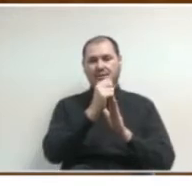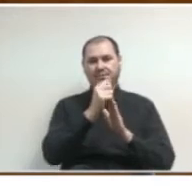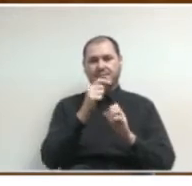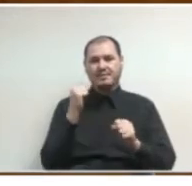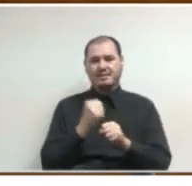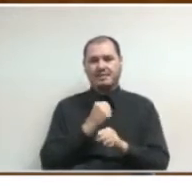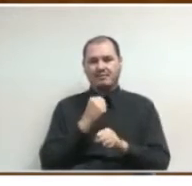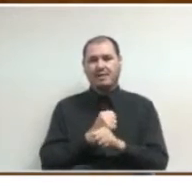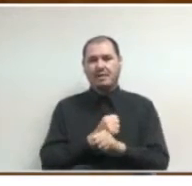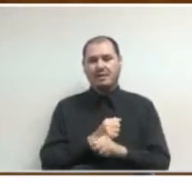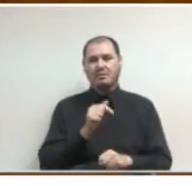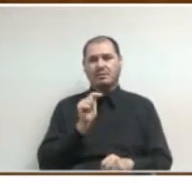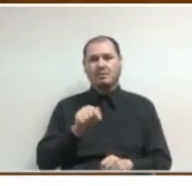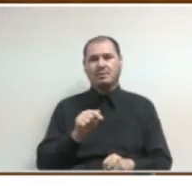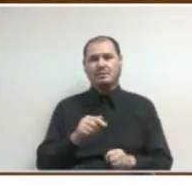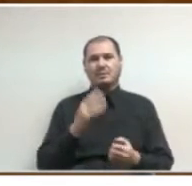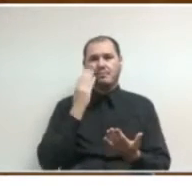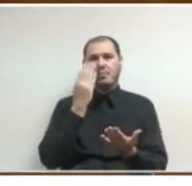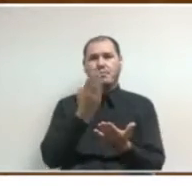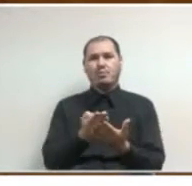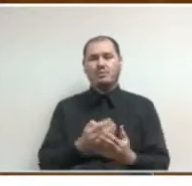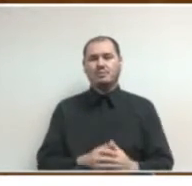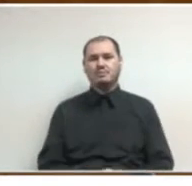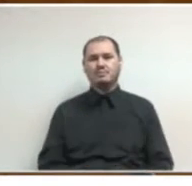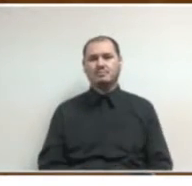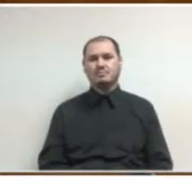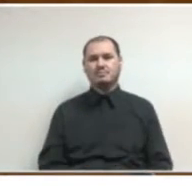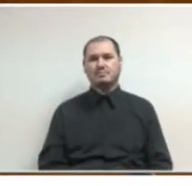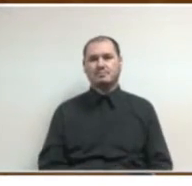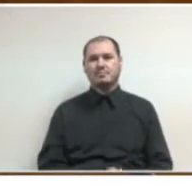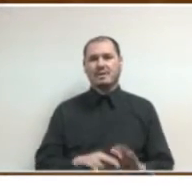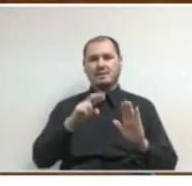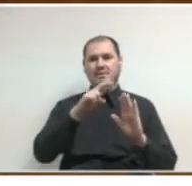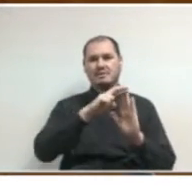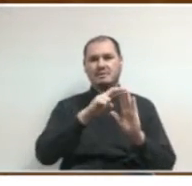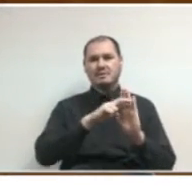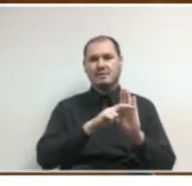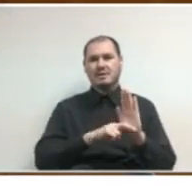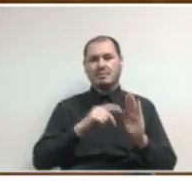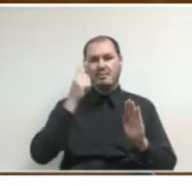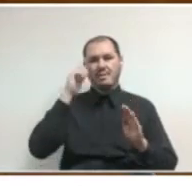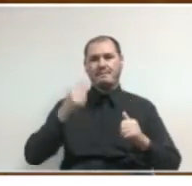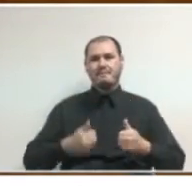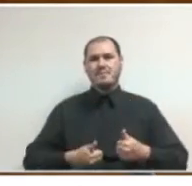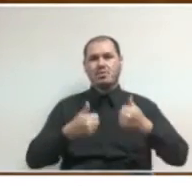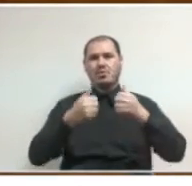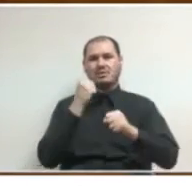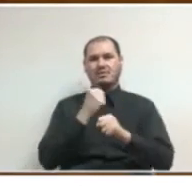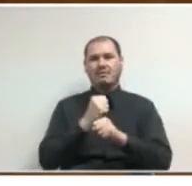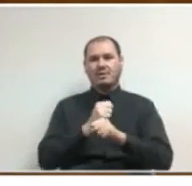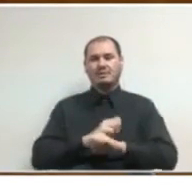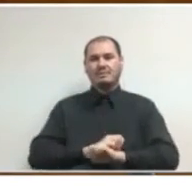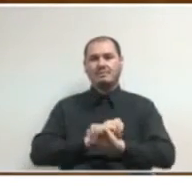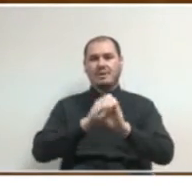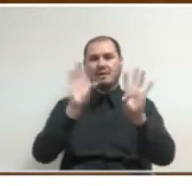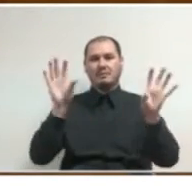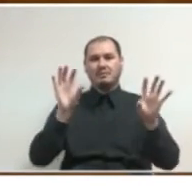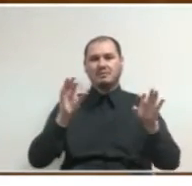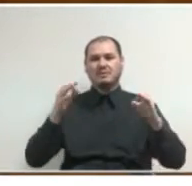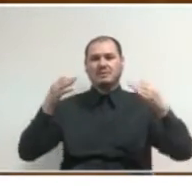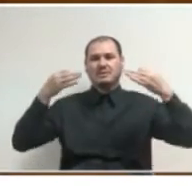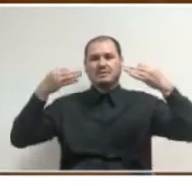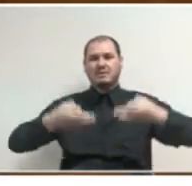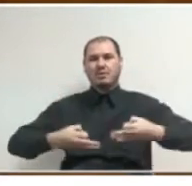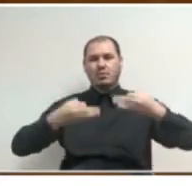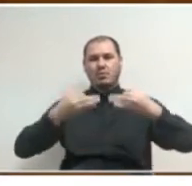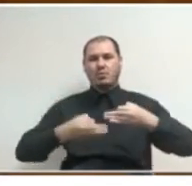técnica, arendia por apuitepe, oye, güere, como vagina, ya reglamentado, ja, upe chape, cogite ara